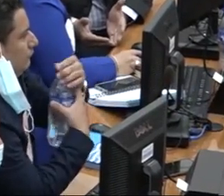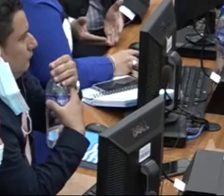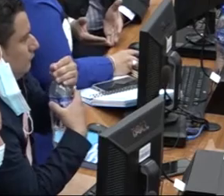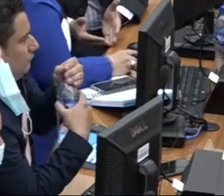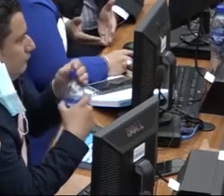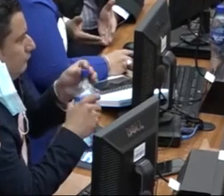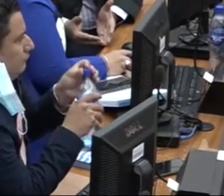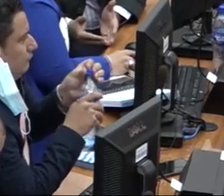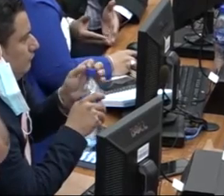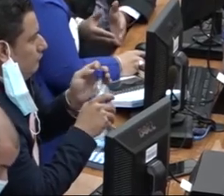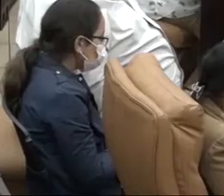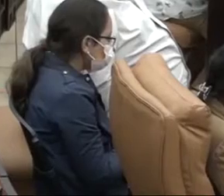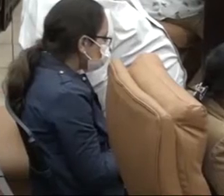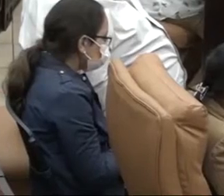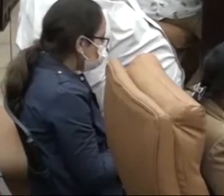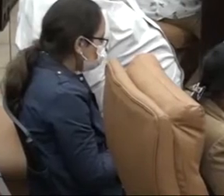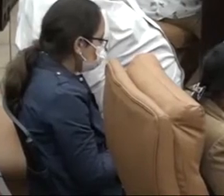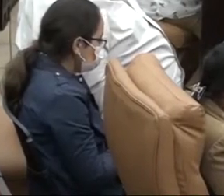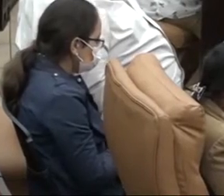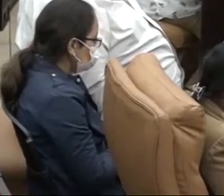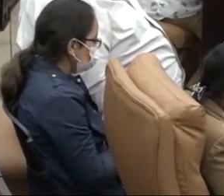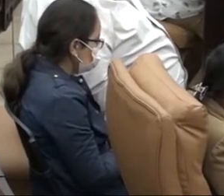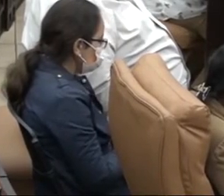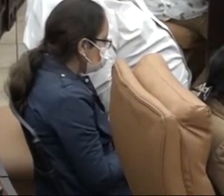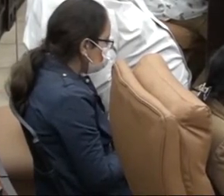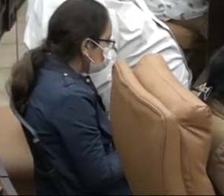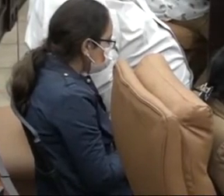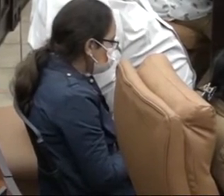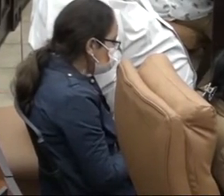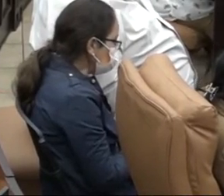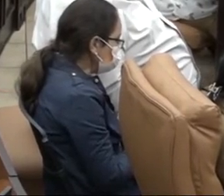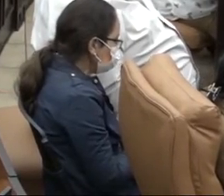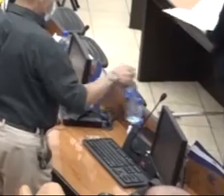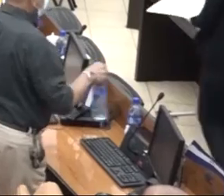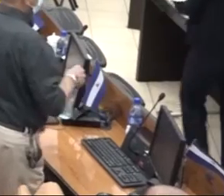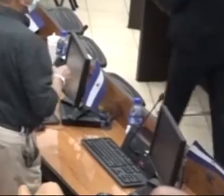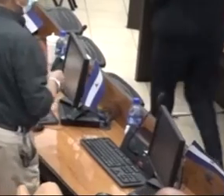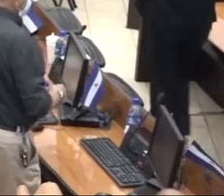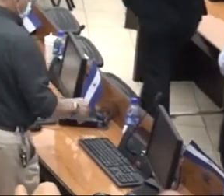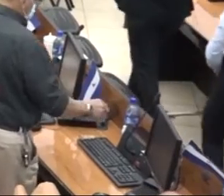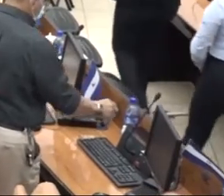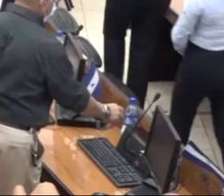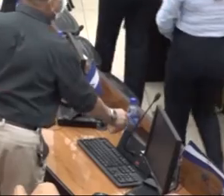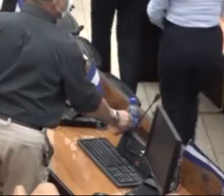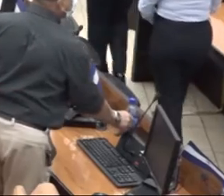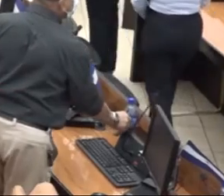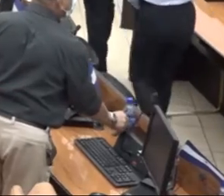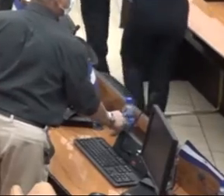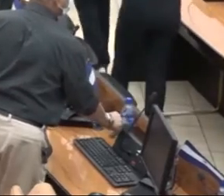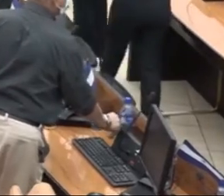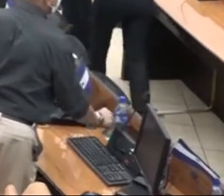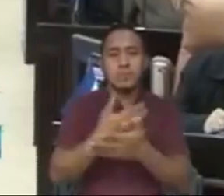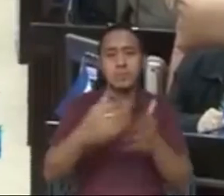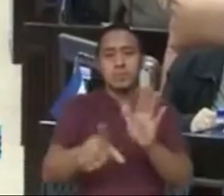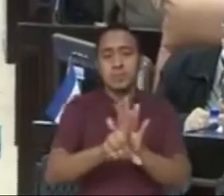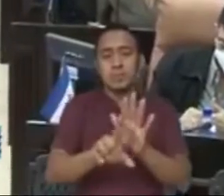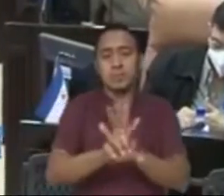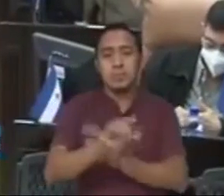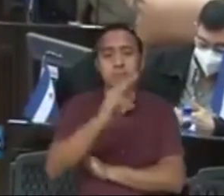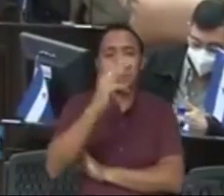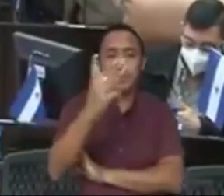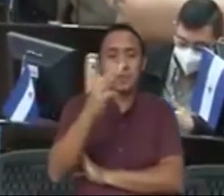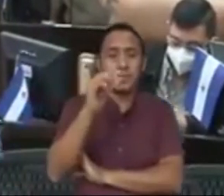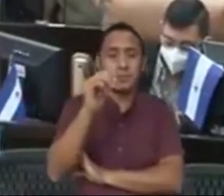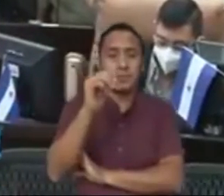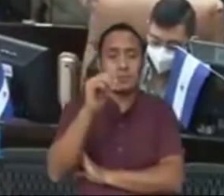experiencia legislativa en materia de digesto jurídico, esta ley fue derogada mediante la Ley 963,